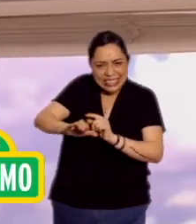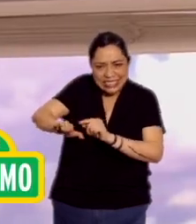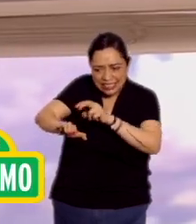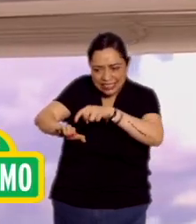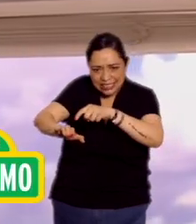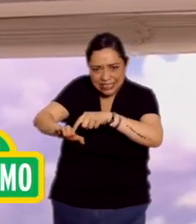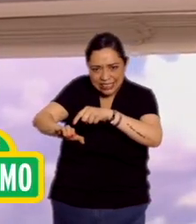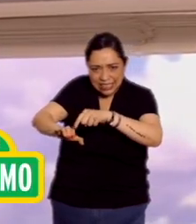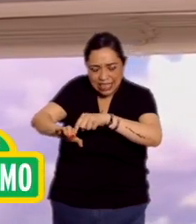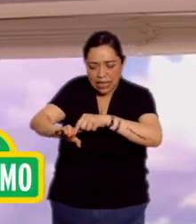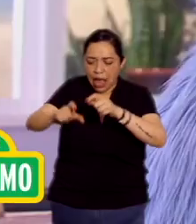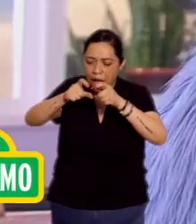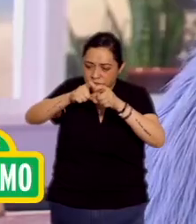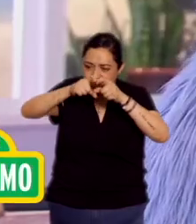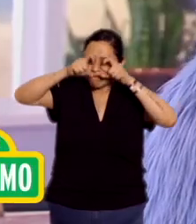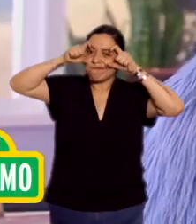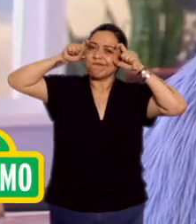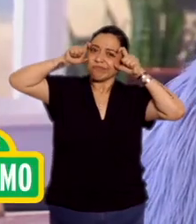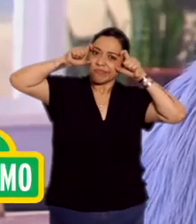unas lindas gafas.